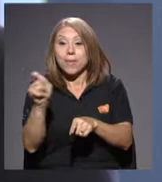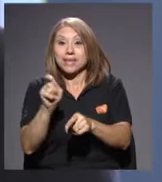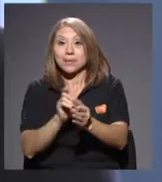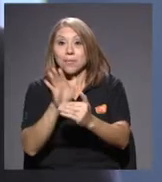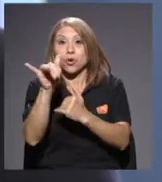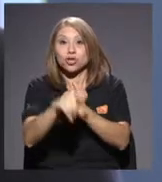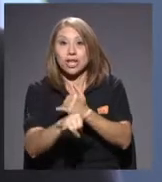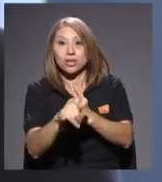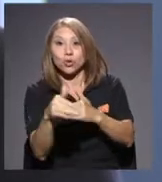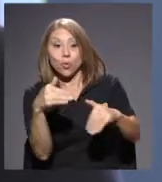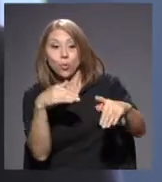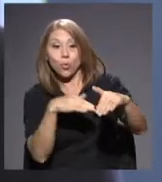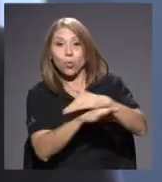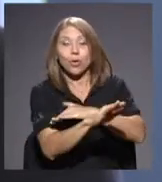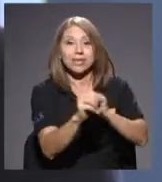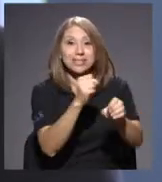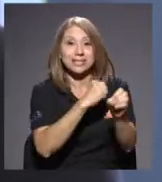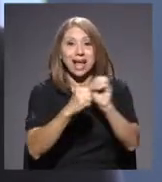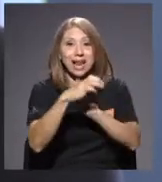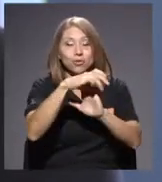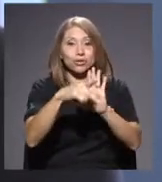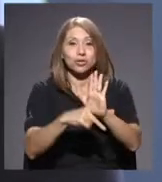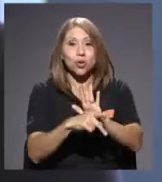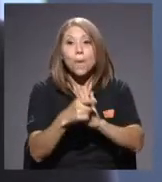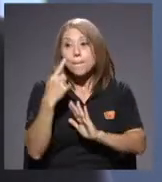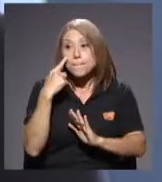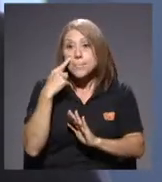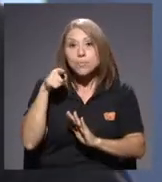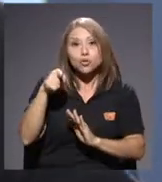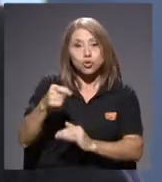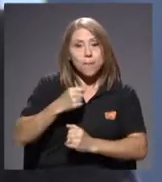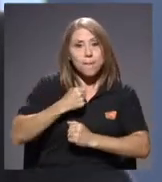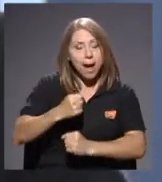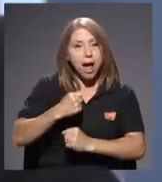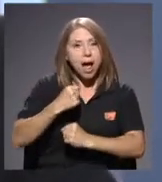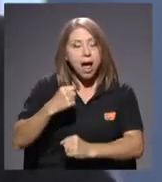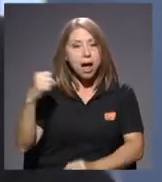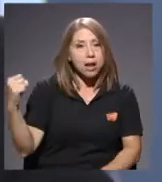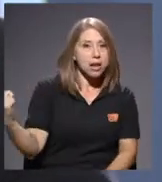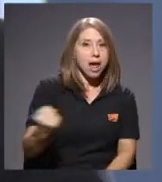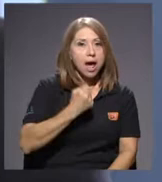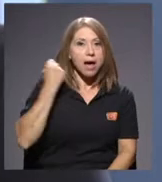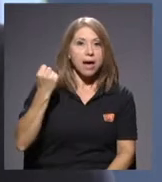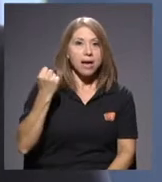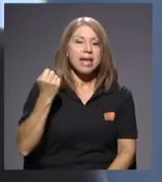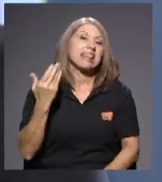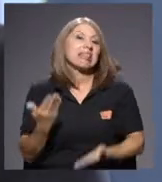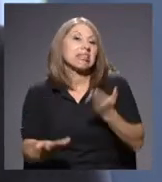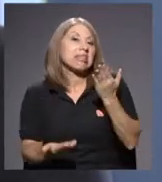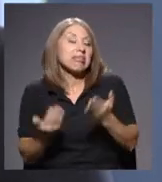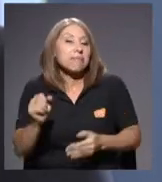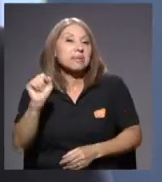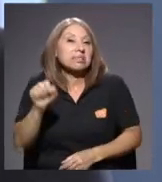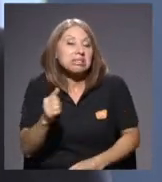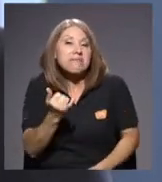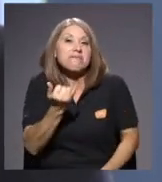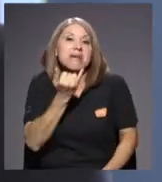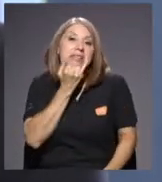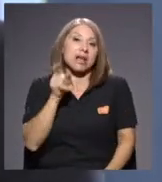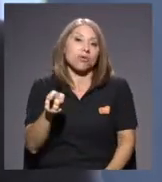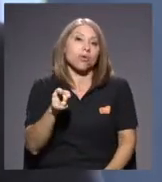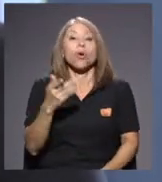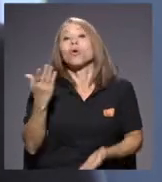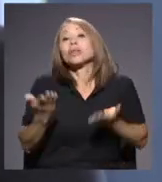más agresiva de manifestación. Puede que sí, que fallaron, o puede que esa era la estrategia,